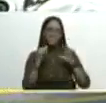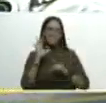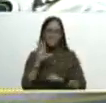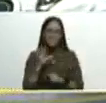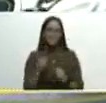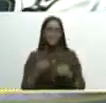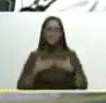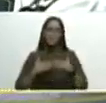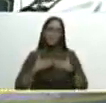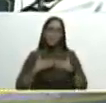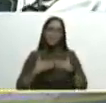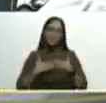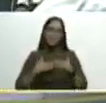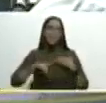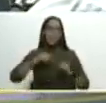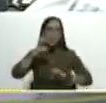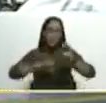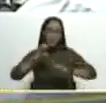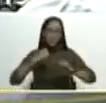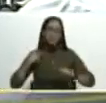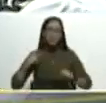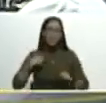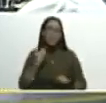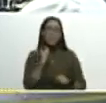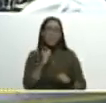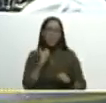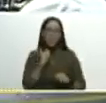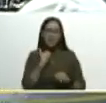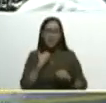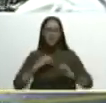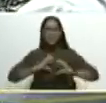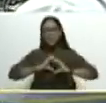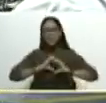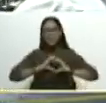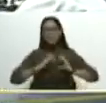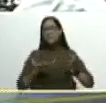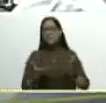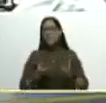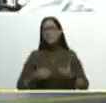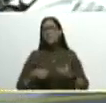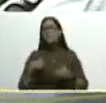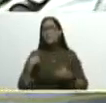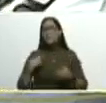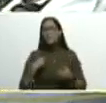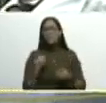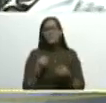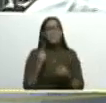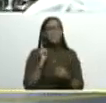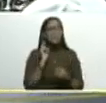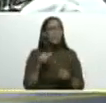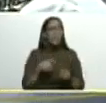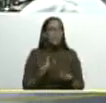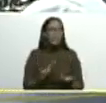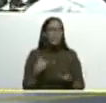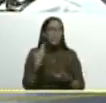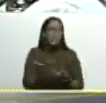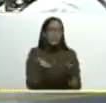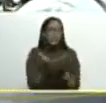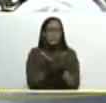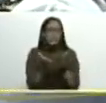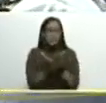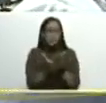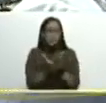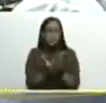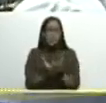son sus latidos, podemos evaluar si tiene enfermedad coronaria o no, la probabilidad de tenerla. Y eso nos diría que tendría algún otro estudio en particular, como